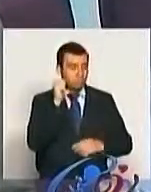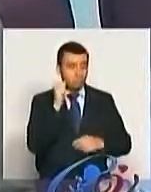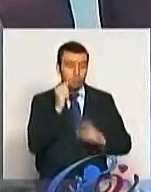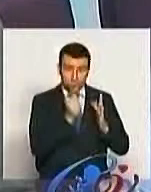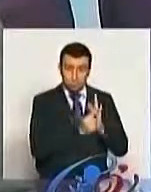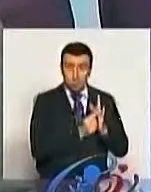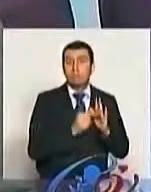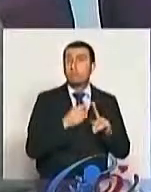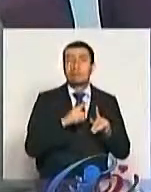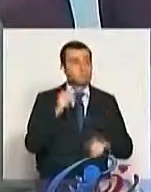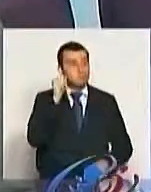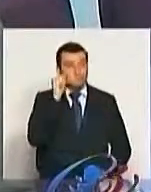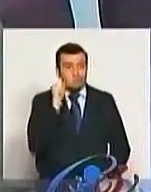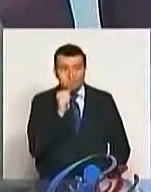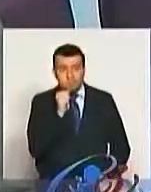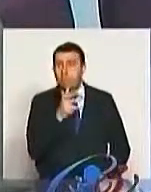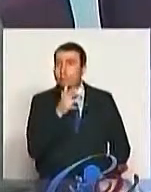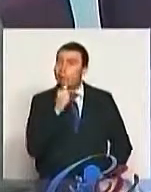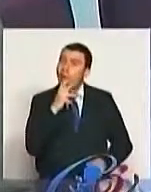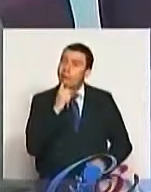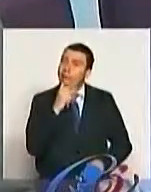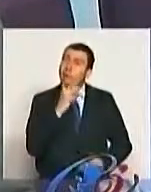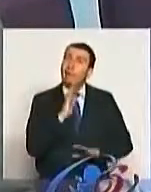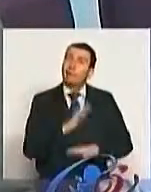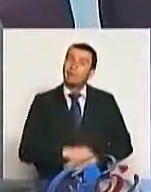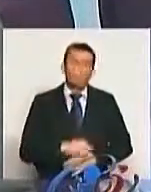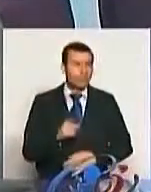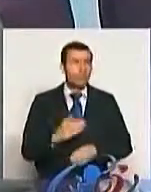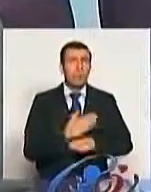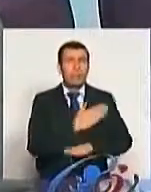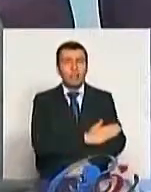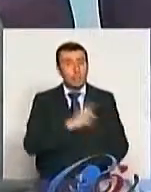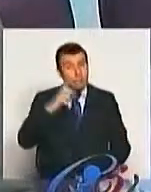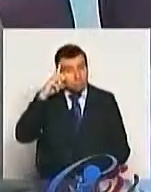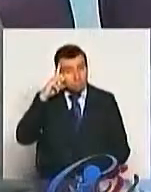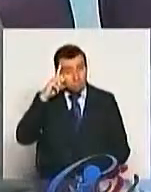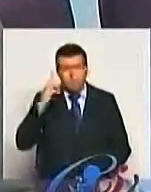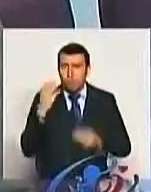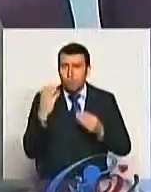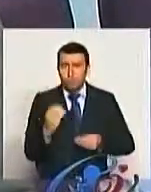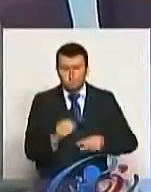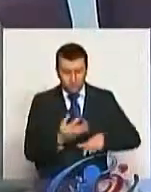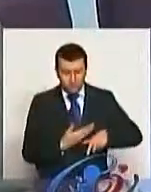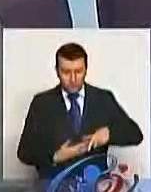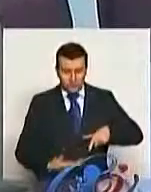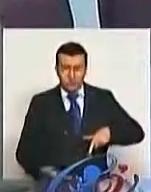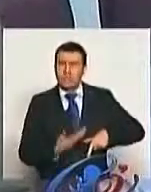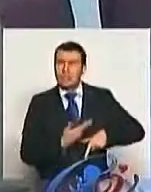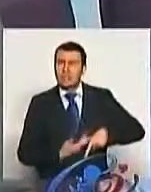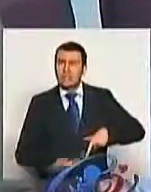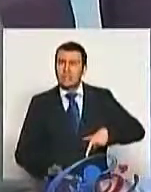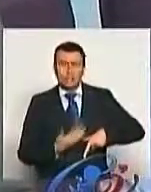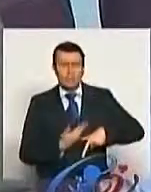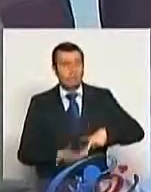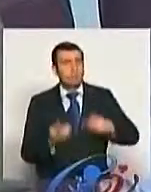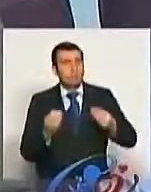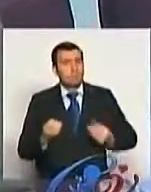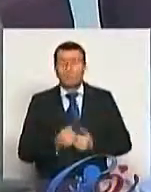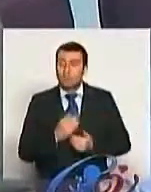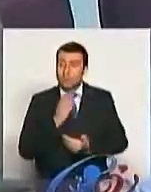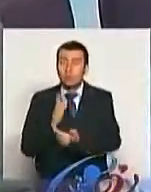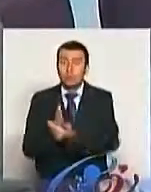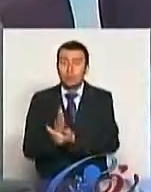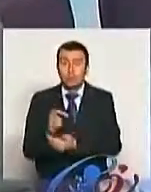Ella sufría muchas hemorragias, la llevamos a Profamilia y le hicieron un examen